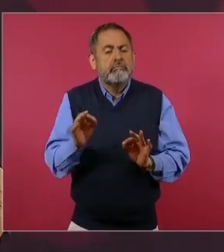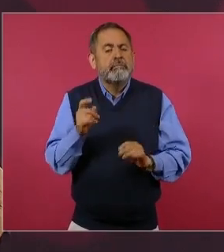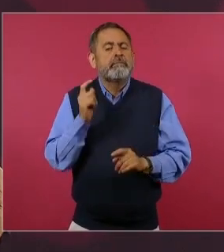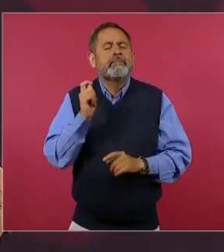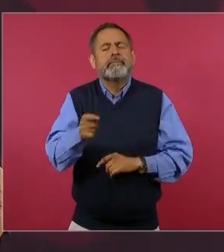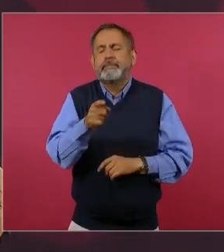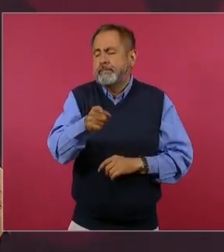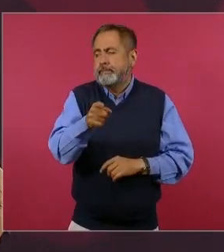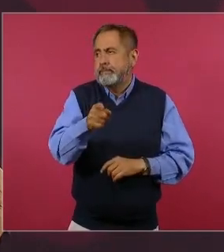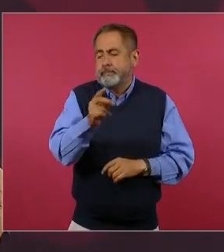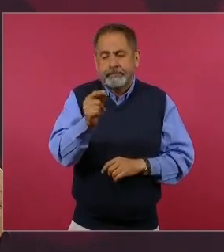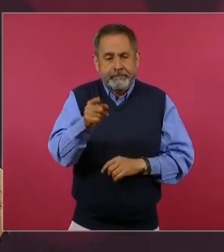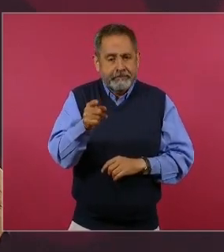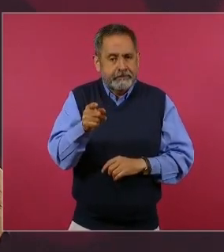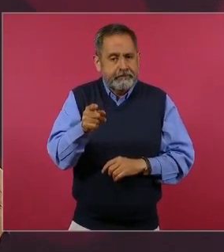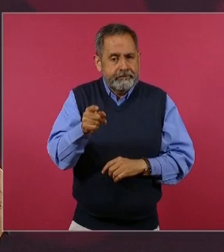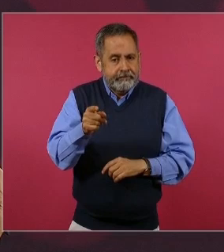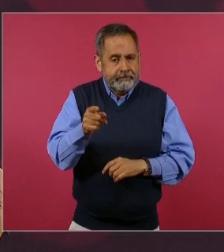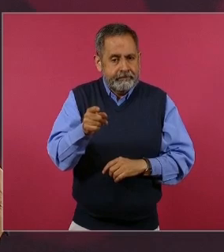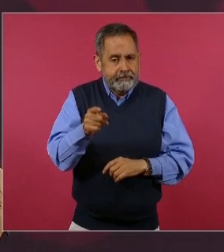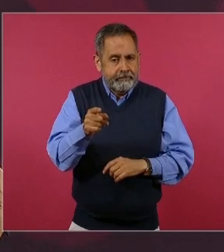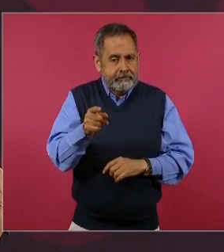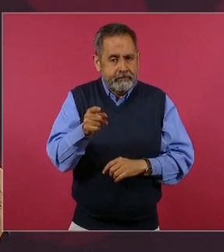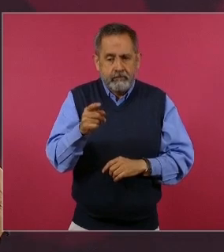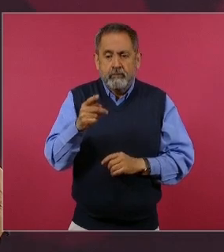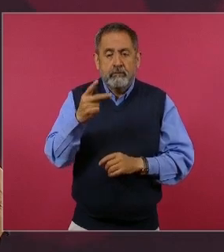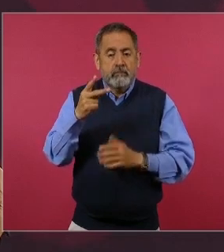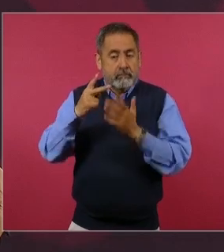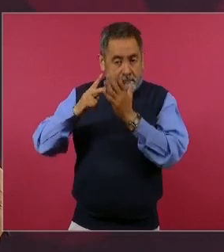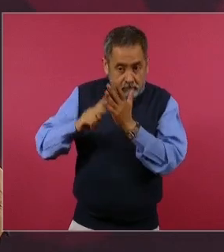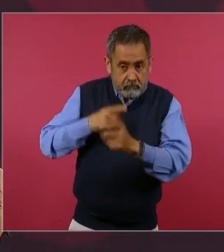lo de la no reelección,